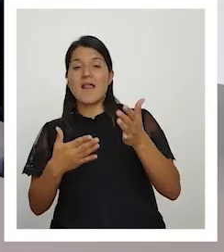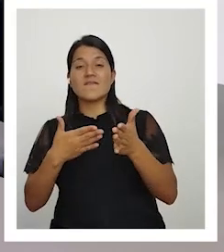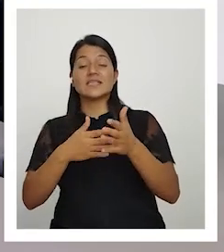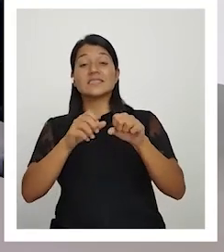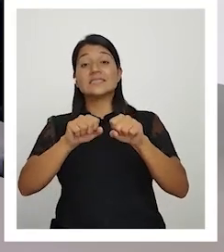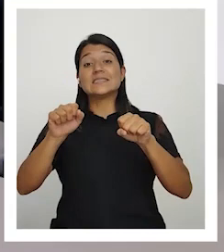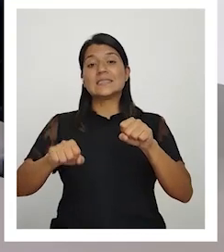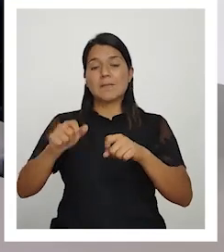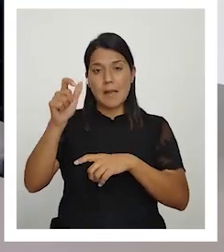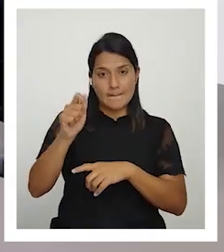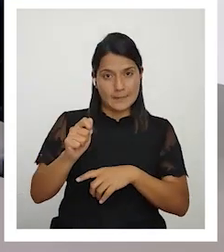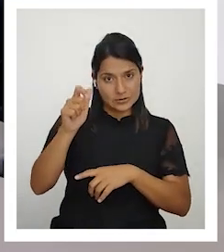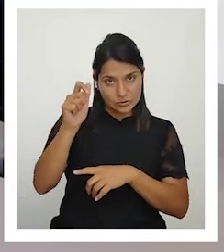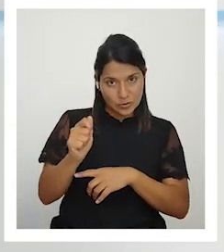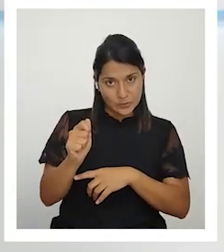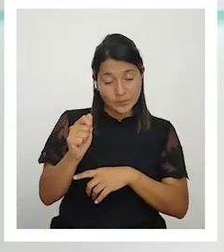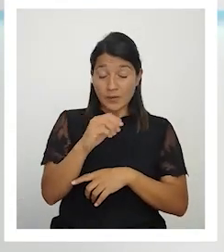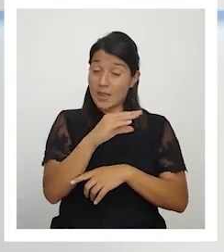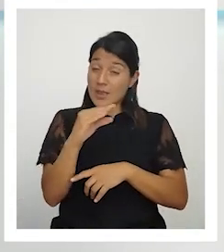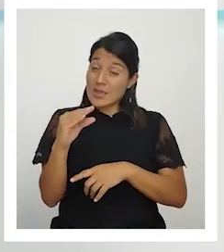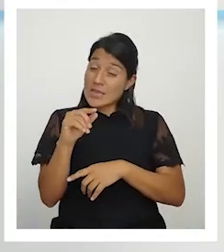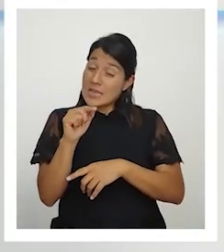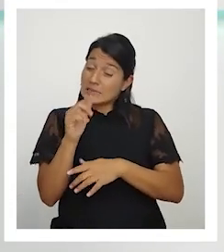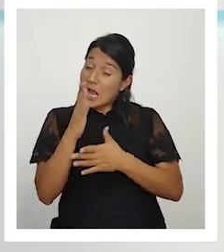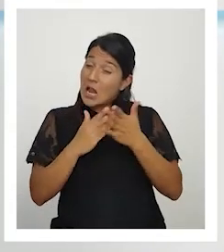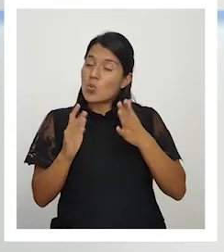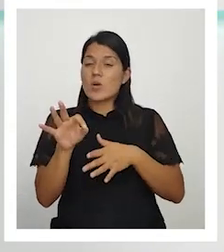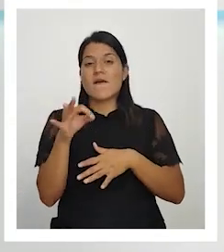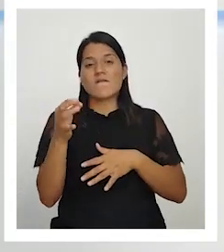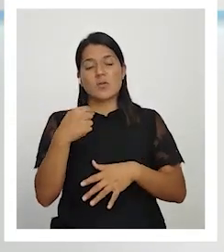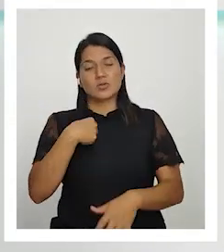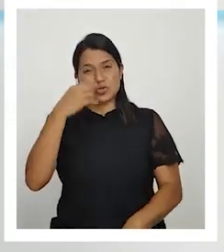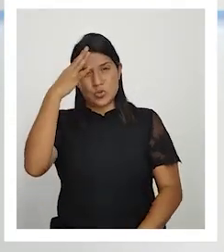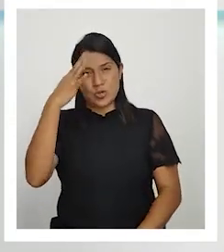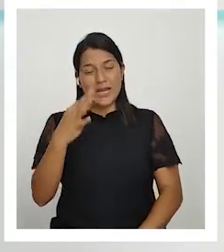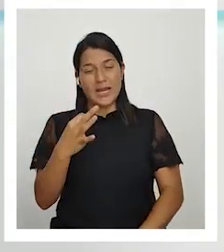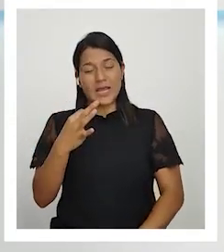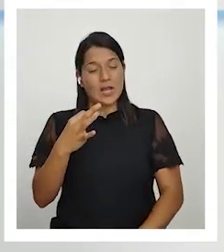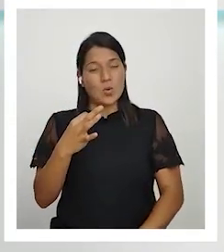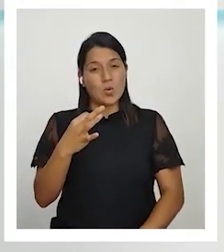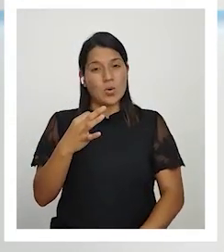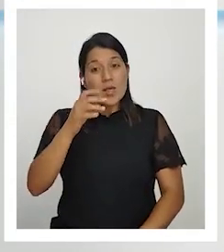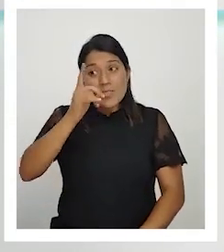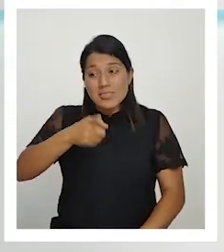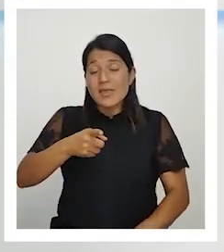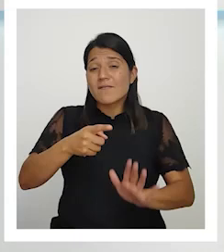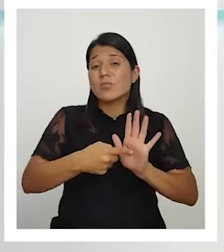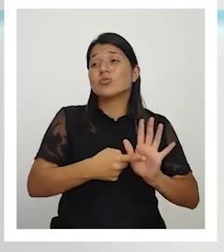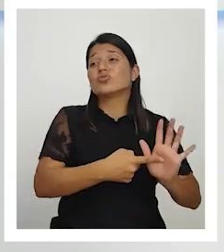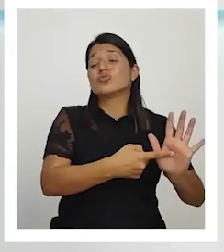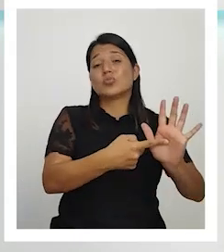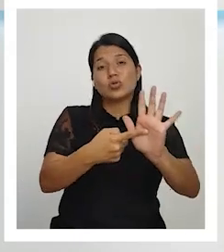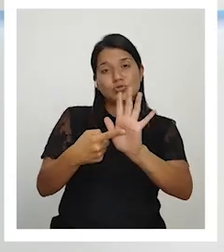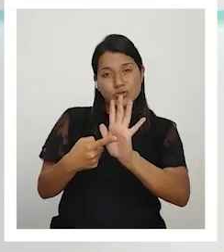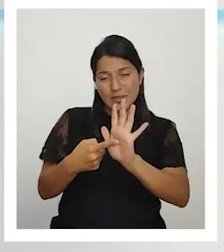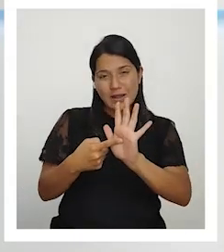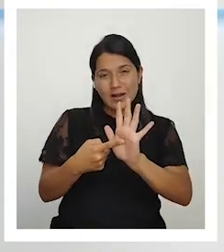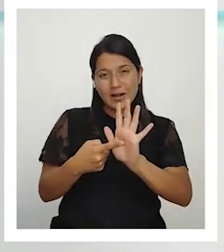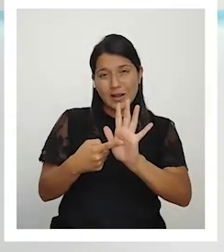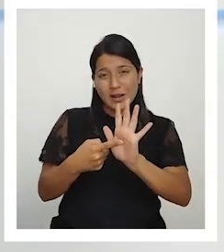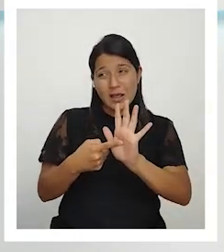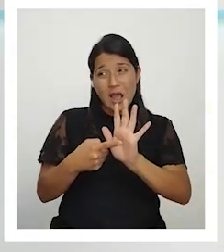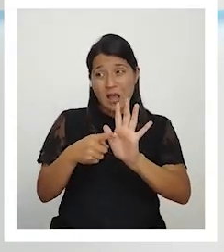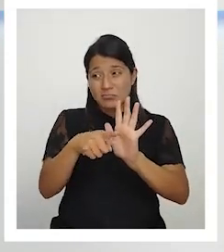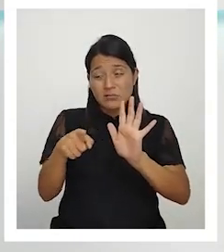¿verdad? Y que de alguna forma, pues creo que debe ponerse en la palestra no solo política, sino también